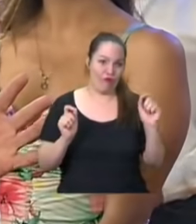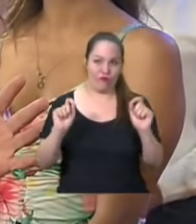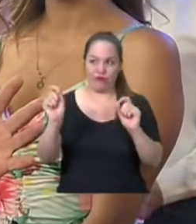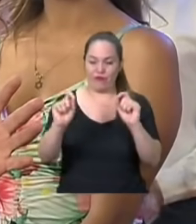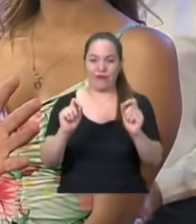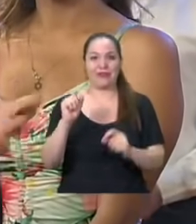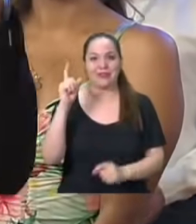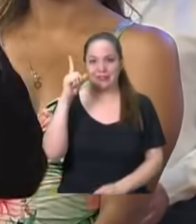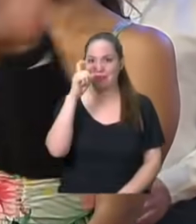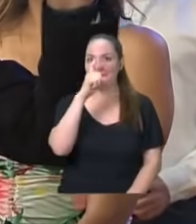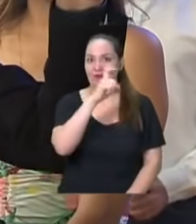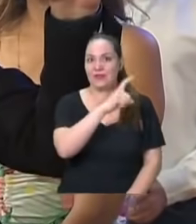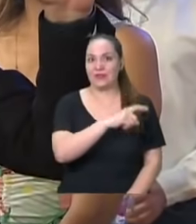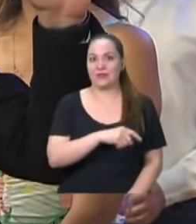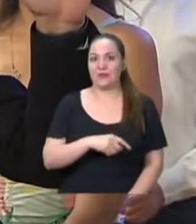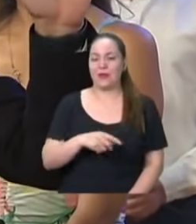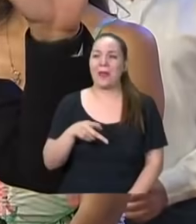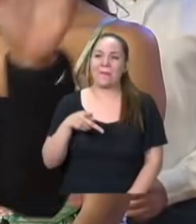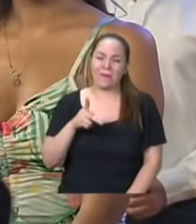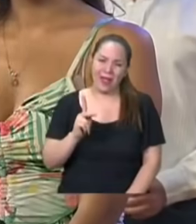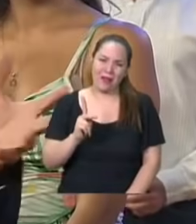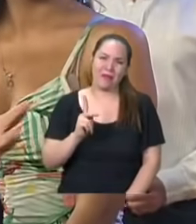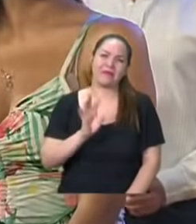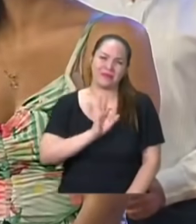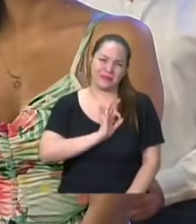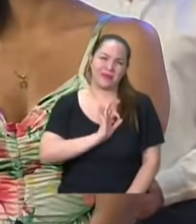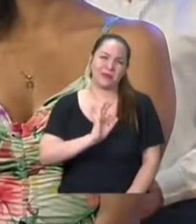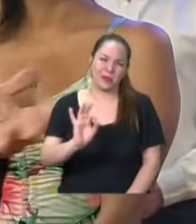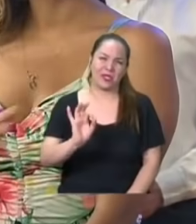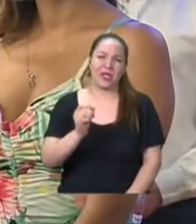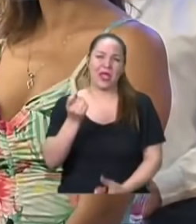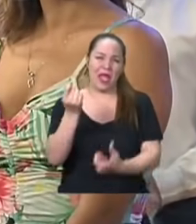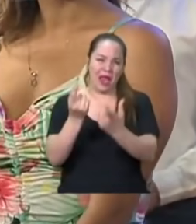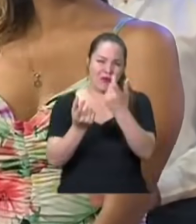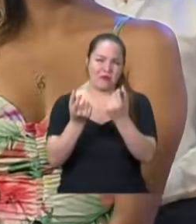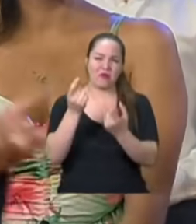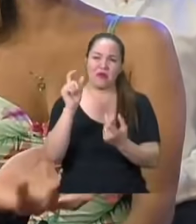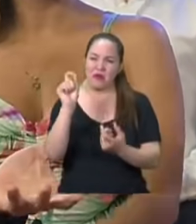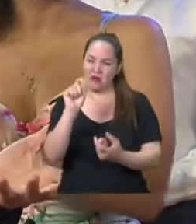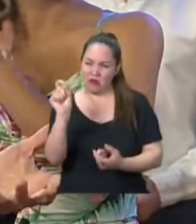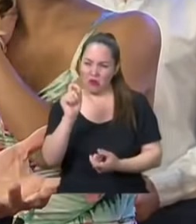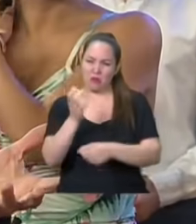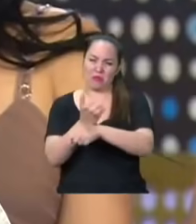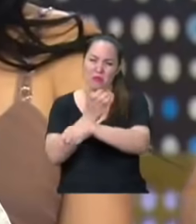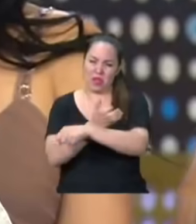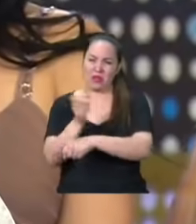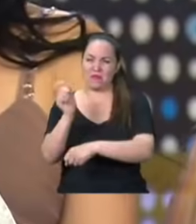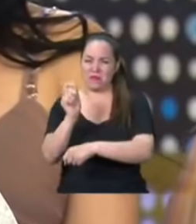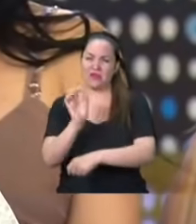Difícilmente. Pero sí han habido relaciones entre compañeros.